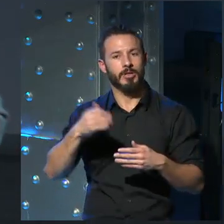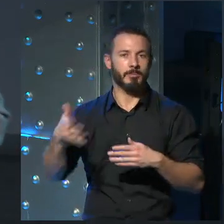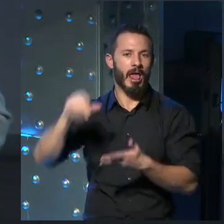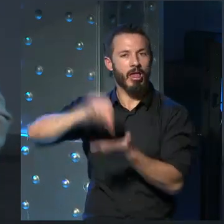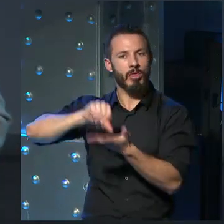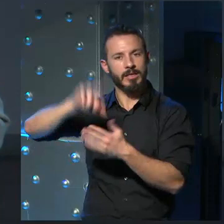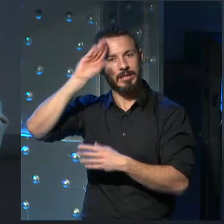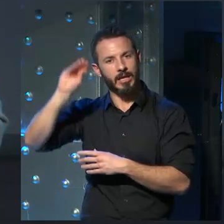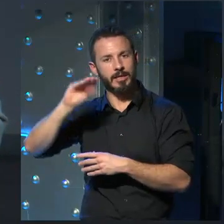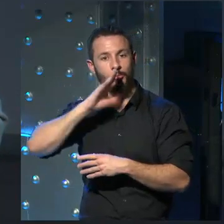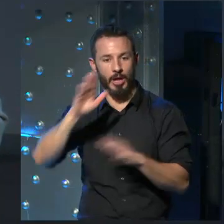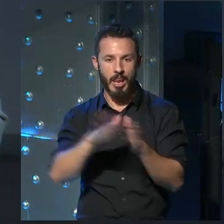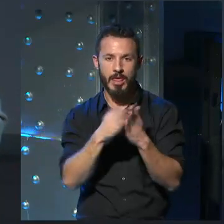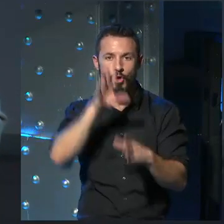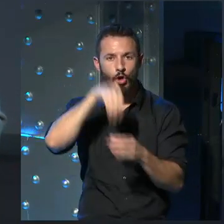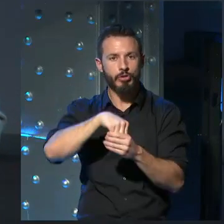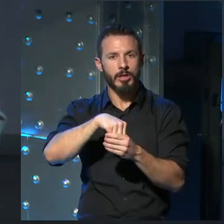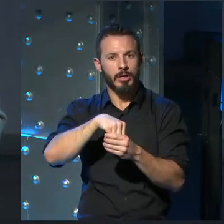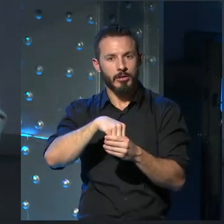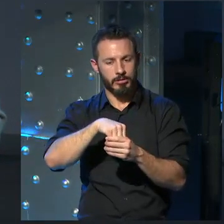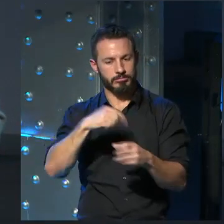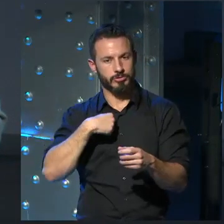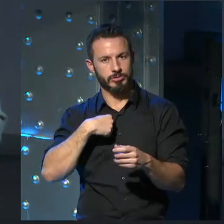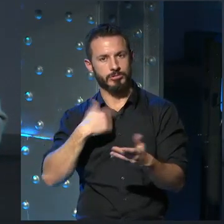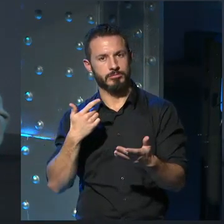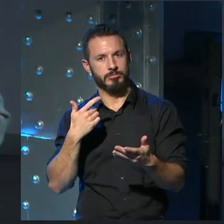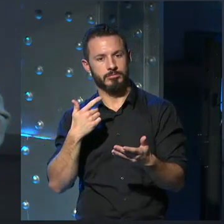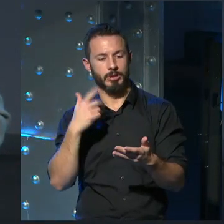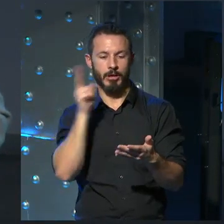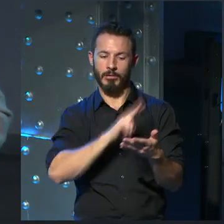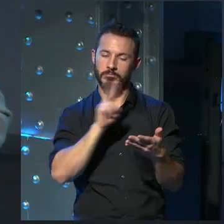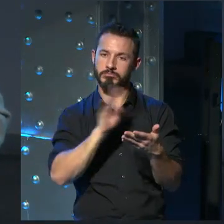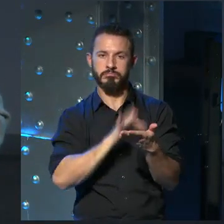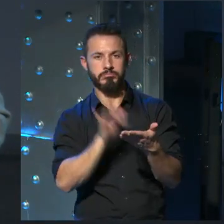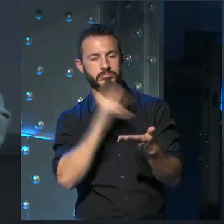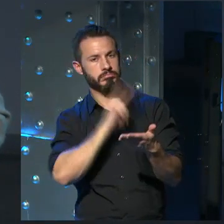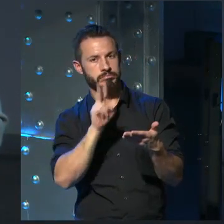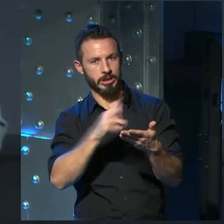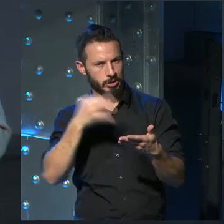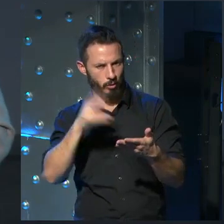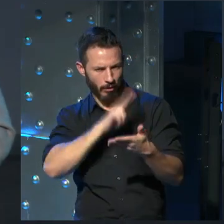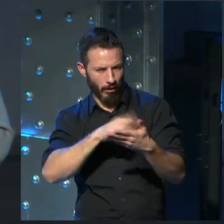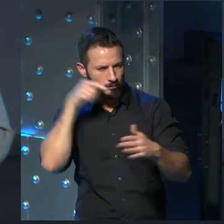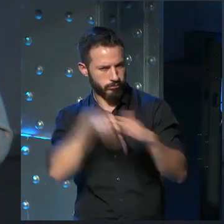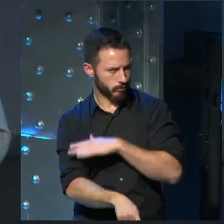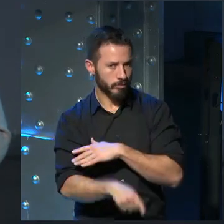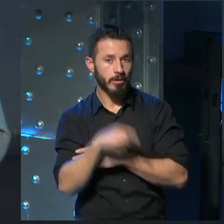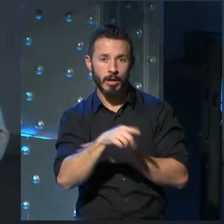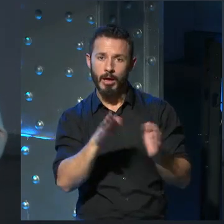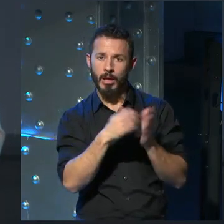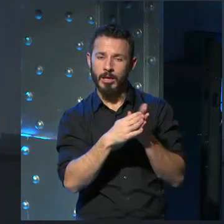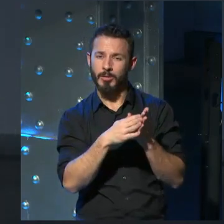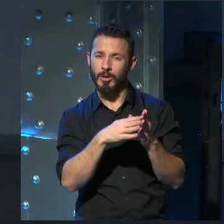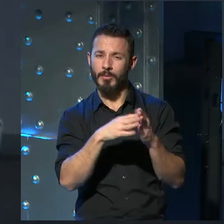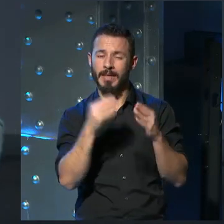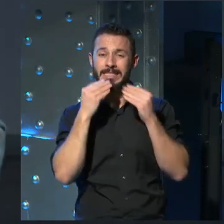libro que he tenido la oportunidad de ojear y que seguro leeré, y en el que se recoge muy bien lo